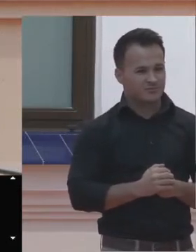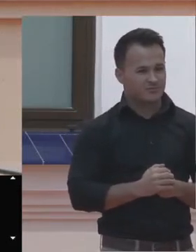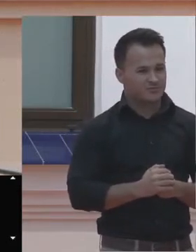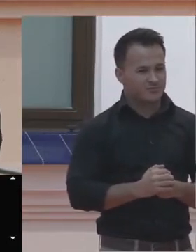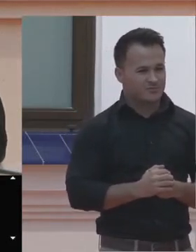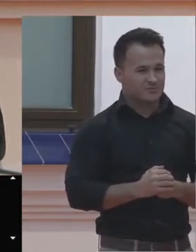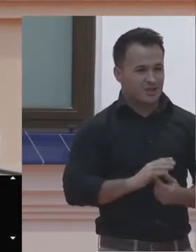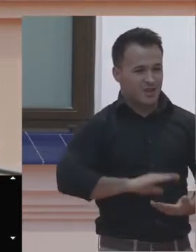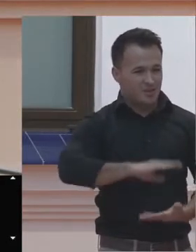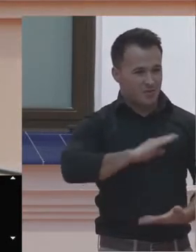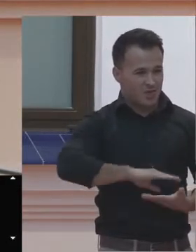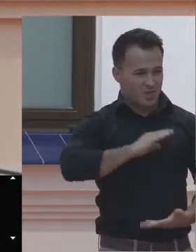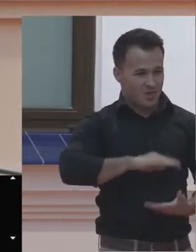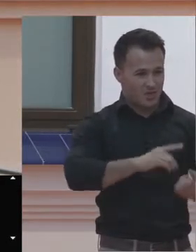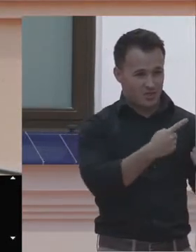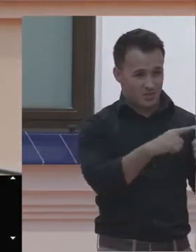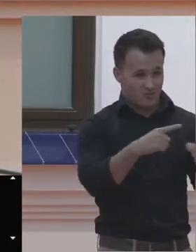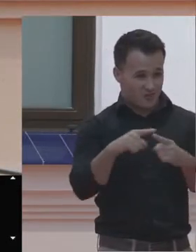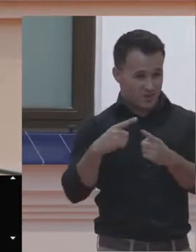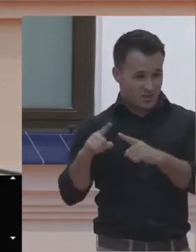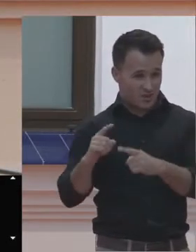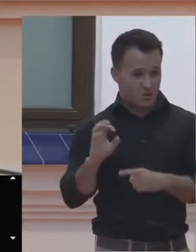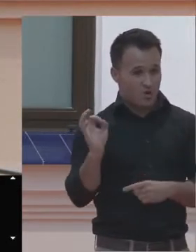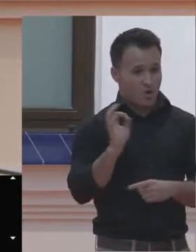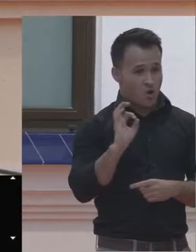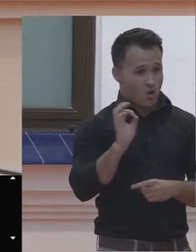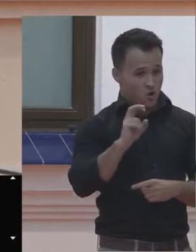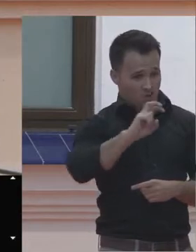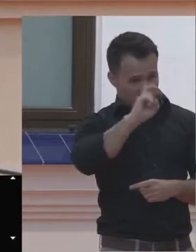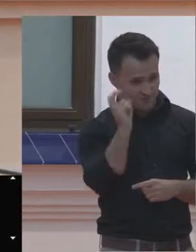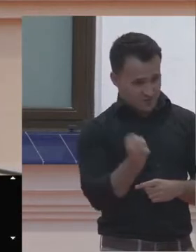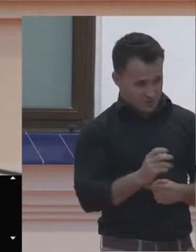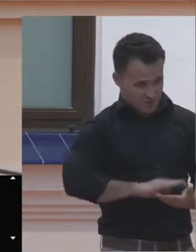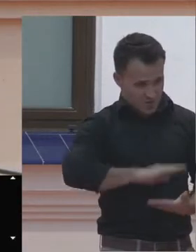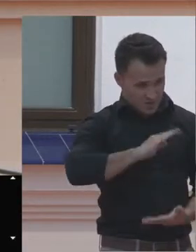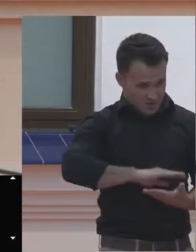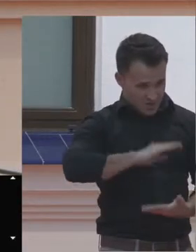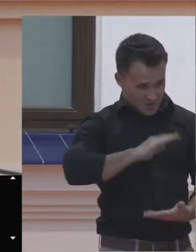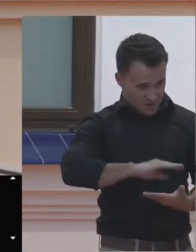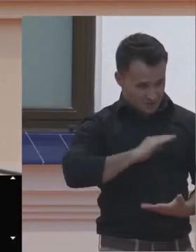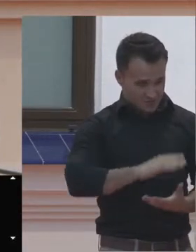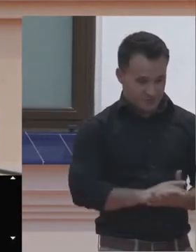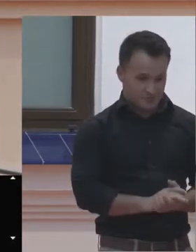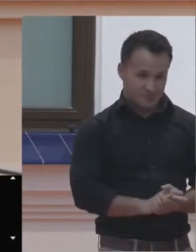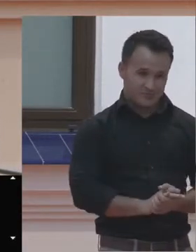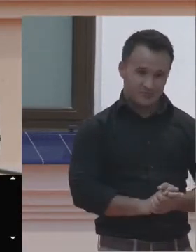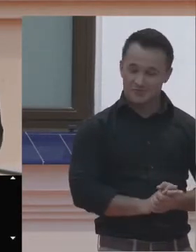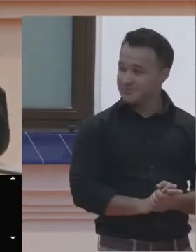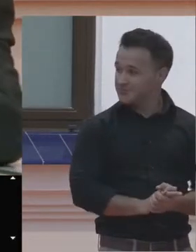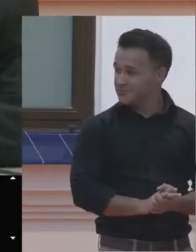capacidades. Entonces, es como antes con los sistemas de vídeo VHS y beta, a ver cuál triunfa.